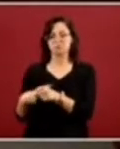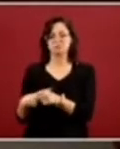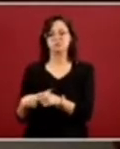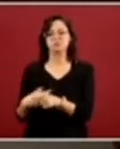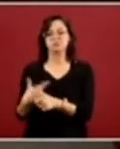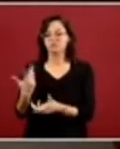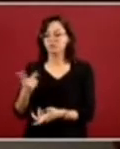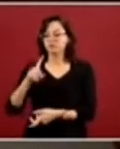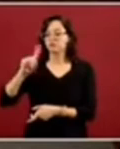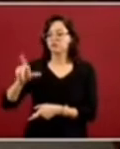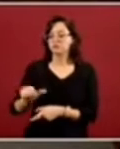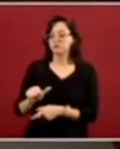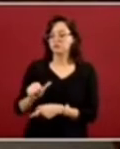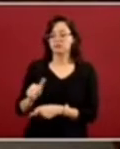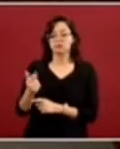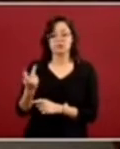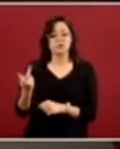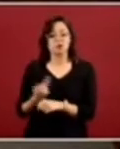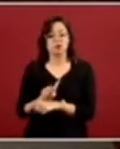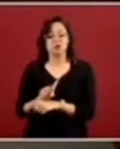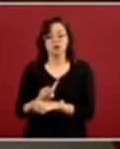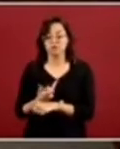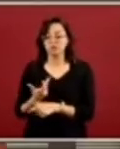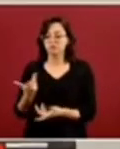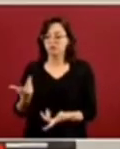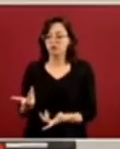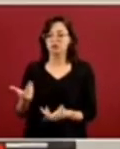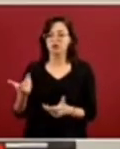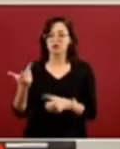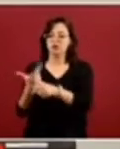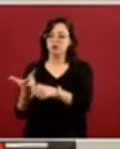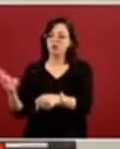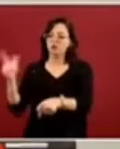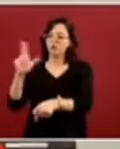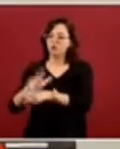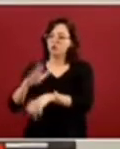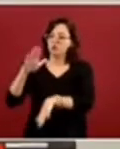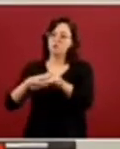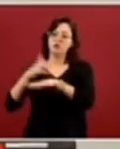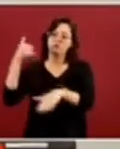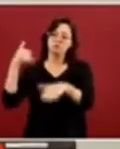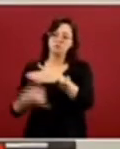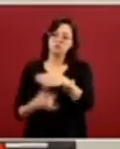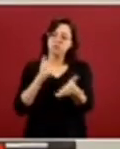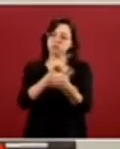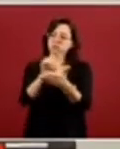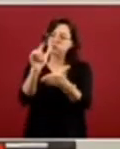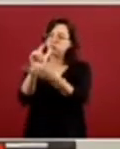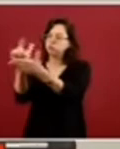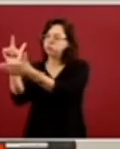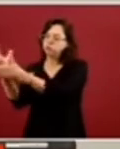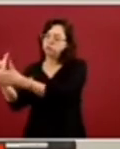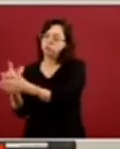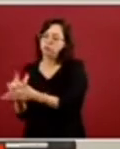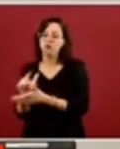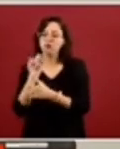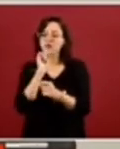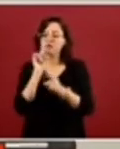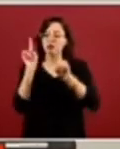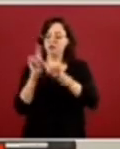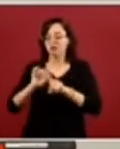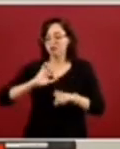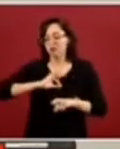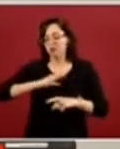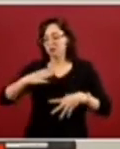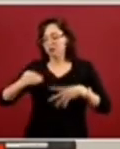hizo un procedimiento de sanidad y limpieza exhaustiva, se está fortaleciendo la vigilancia